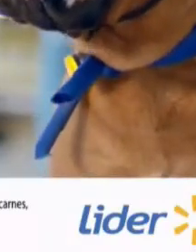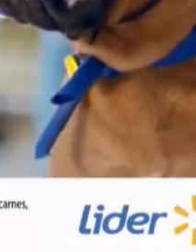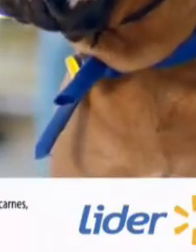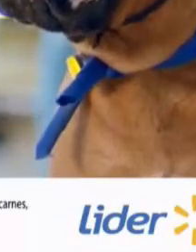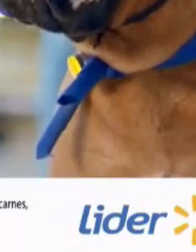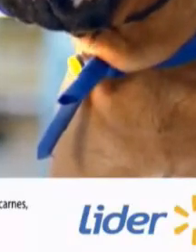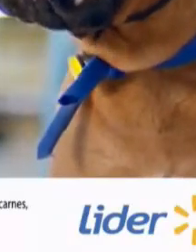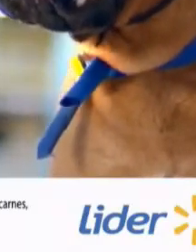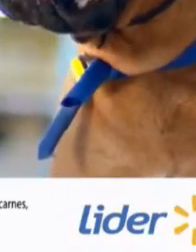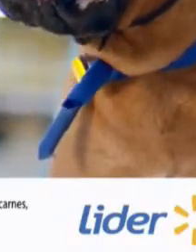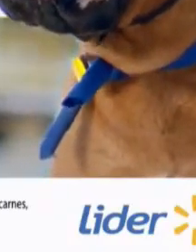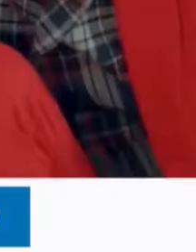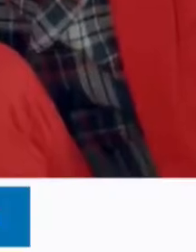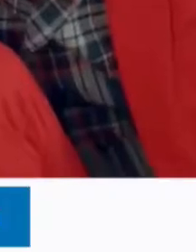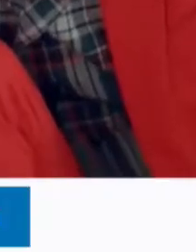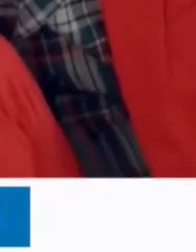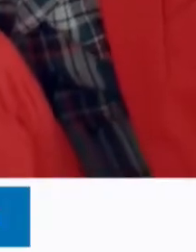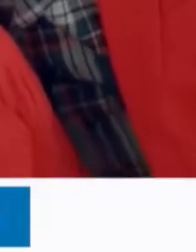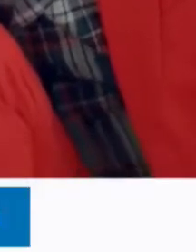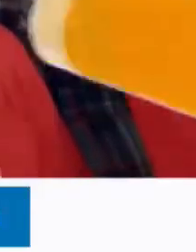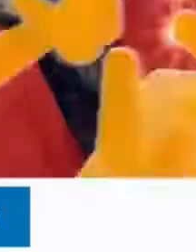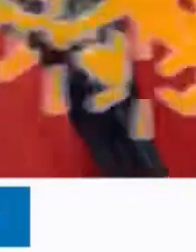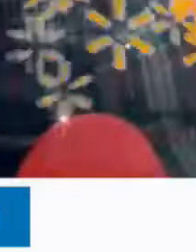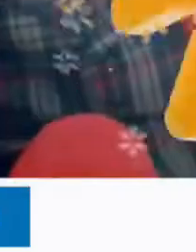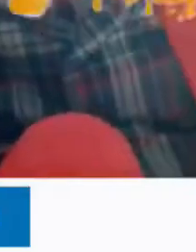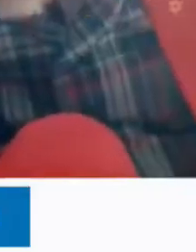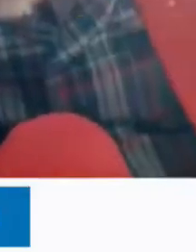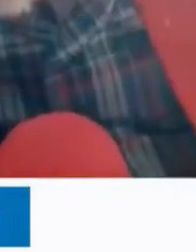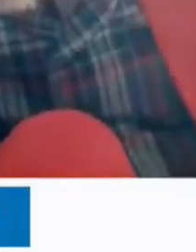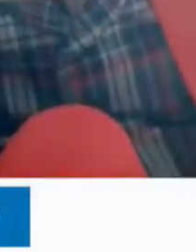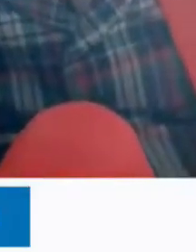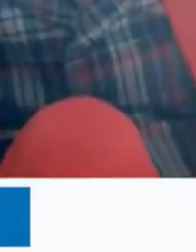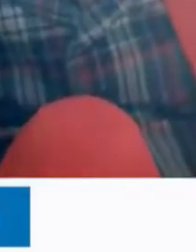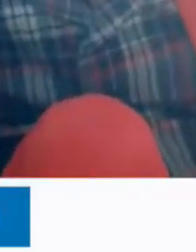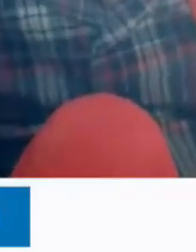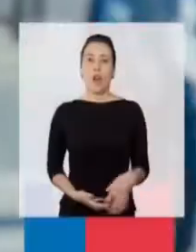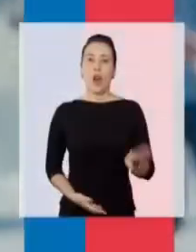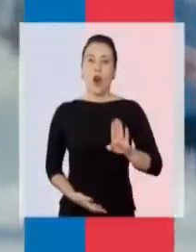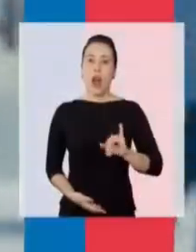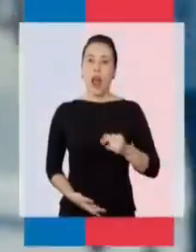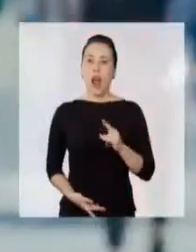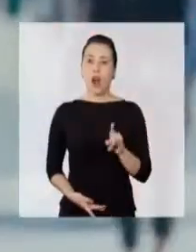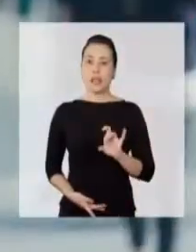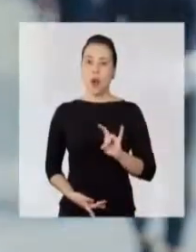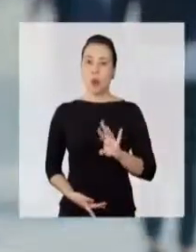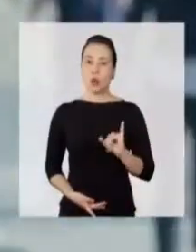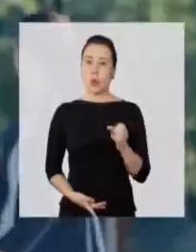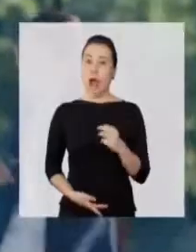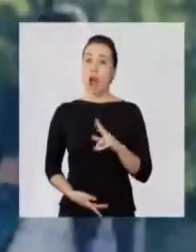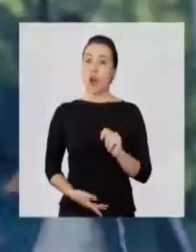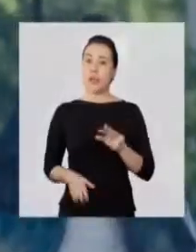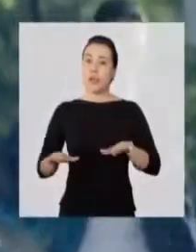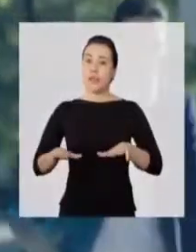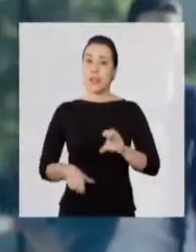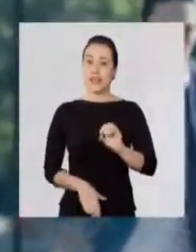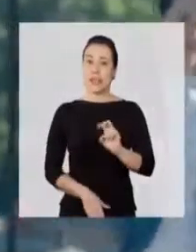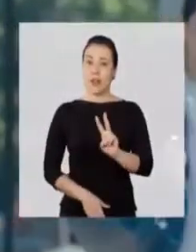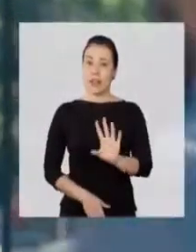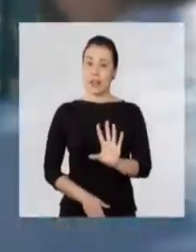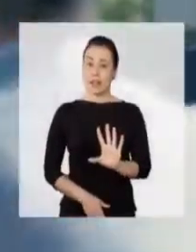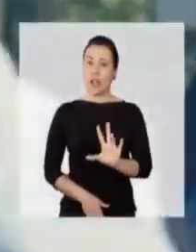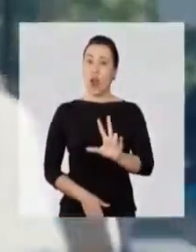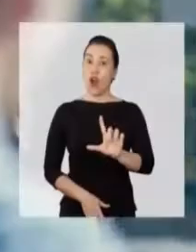3.490 pesos el kilo. ¡Qué rico! Sigue la estrella del precio bajo siempre para vivir mejor. Hola, soy José Ursúa, mi ruta